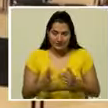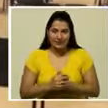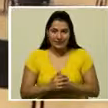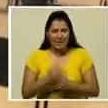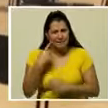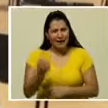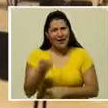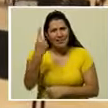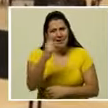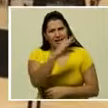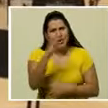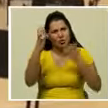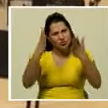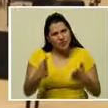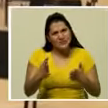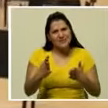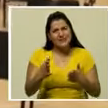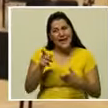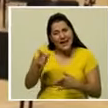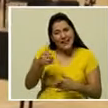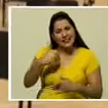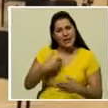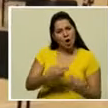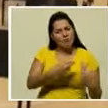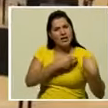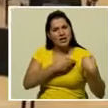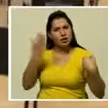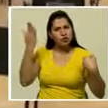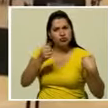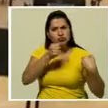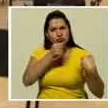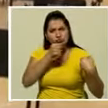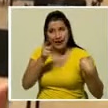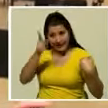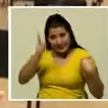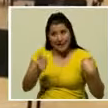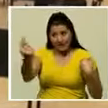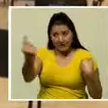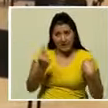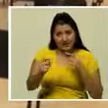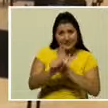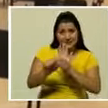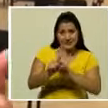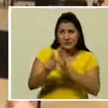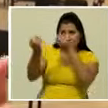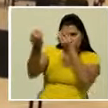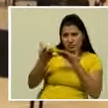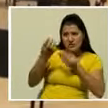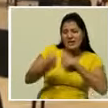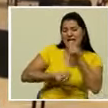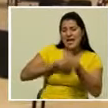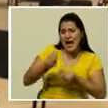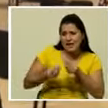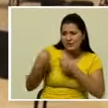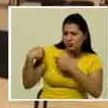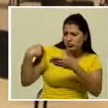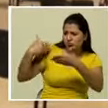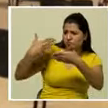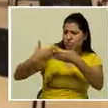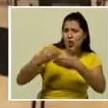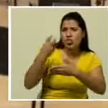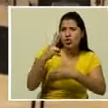es un mandato constitucional. Él debe presentarse a esta Asamblea Legislativa e informar a la Asamblea qué ha hecho en estos 12 meses. Y